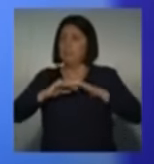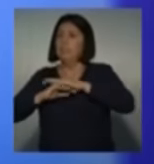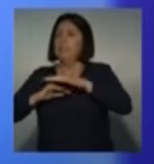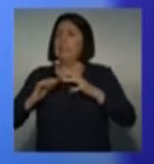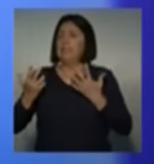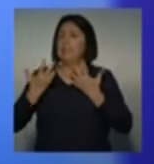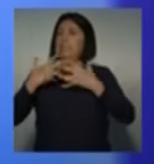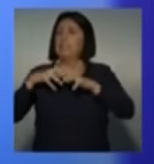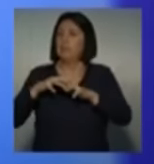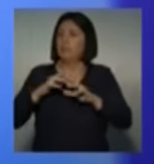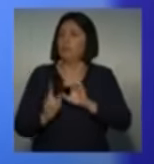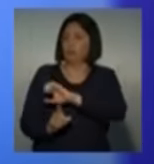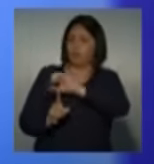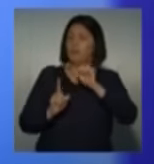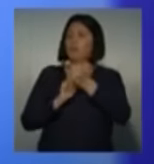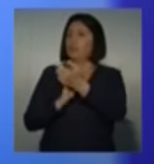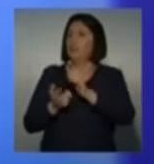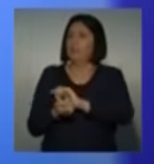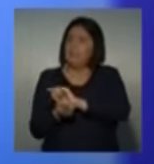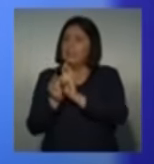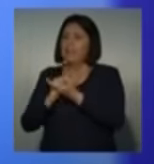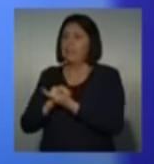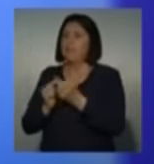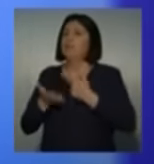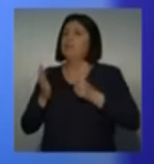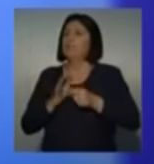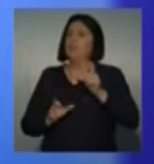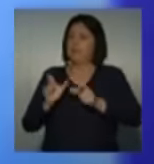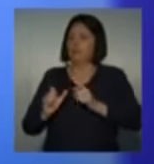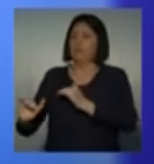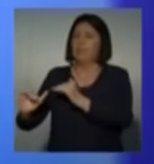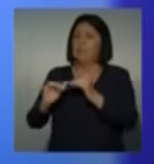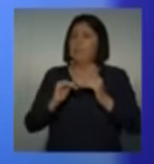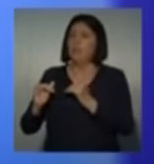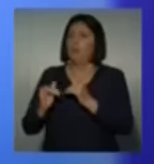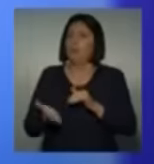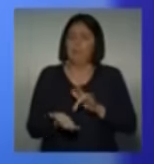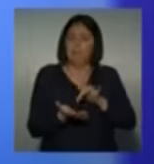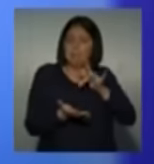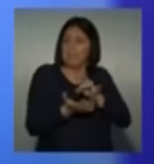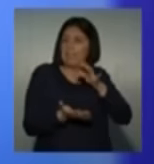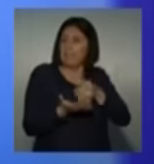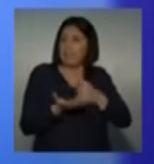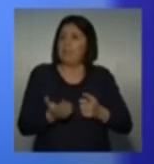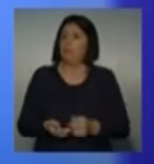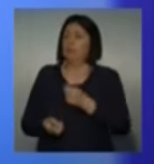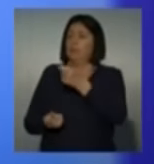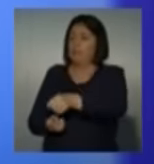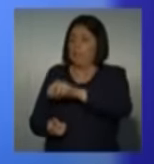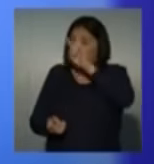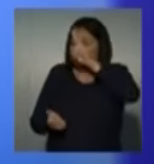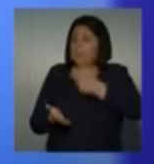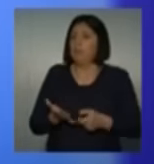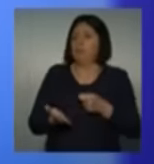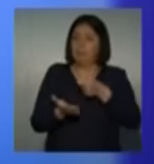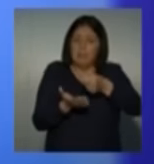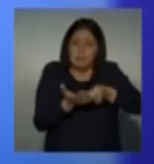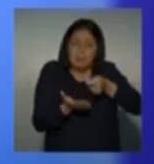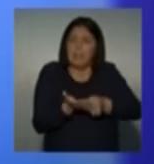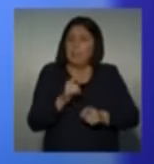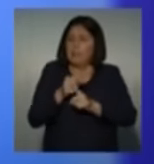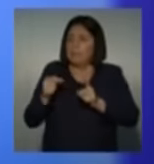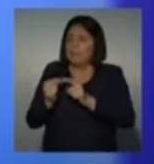integración social, el cambio para la igualdad. Medicamentos subsidiados hasta que el último peruano no tenga seguro de